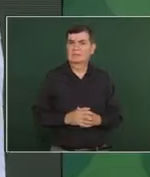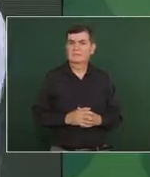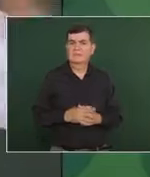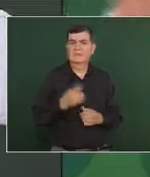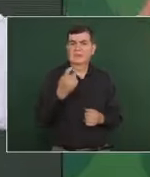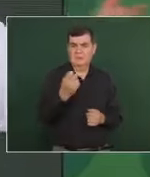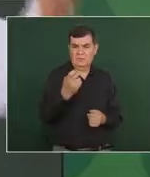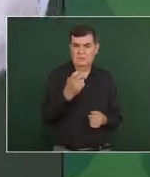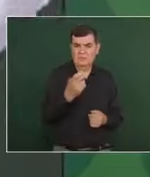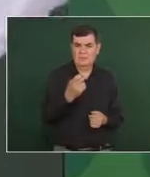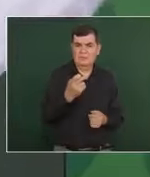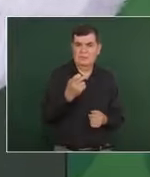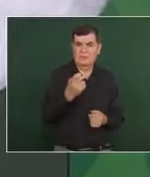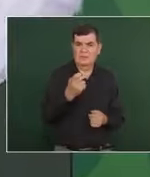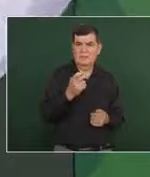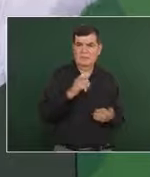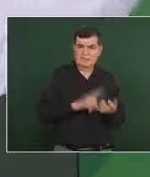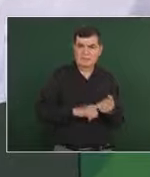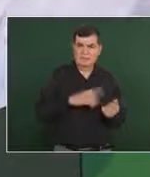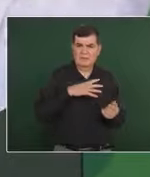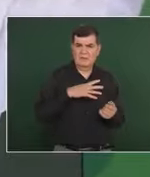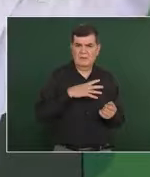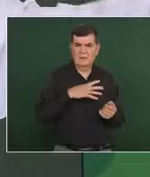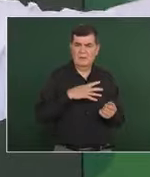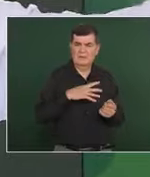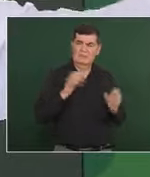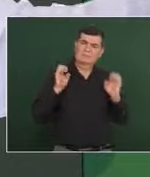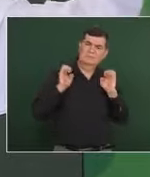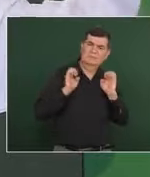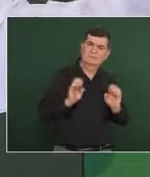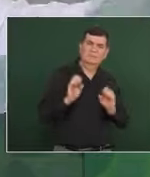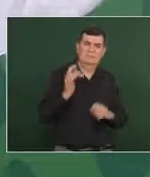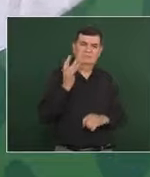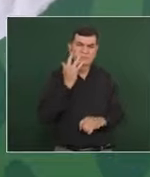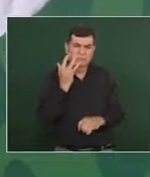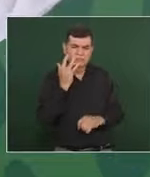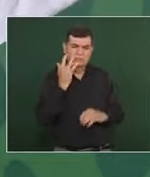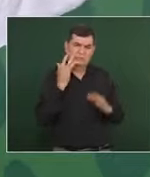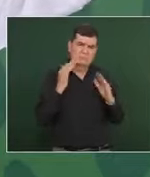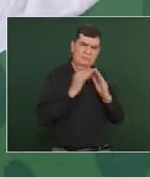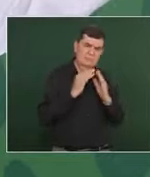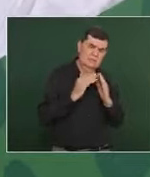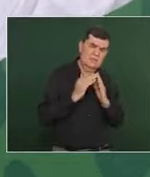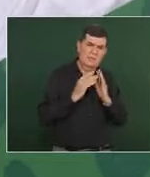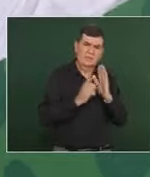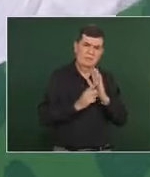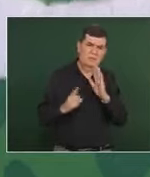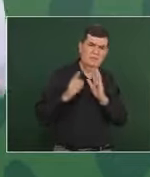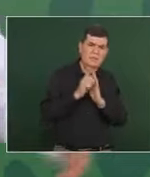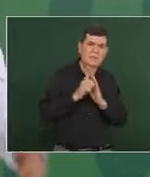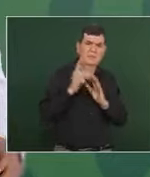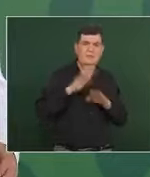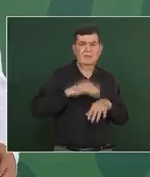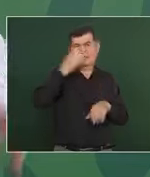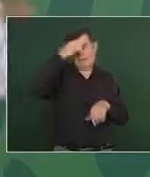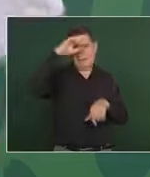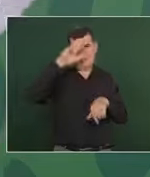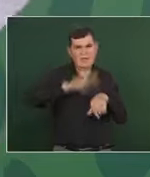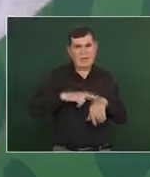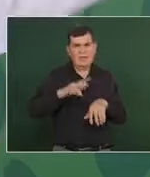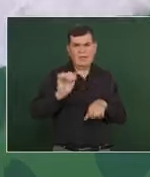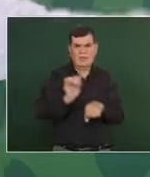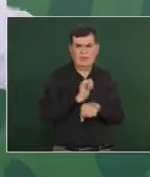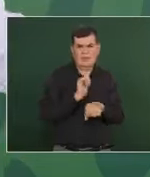y por eso tienen residencias en México, departamentos en el extranjero y